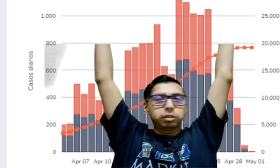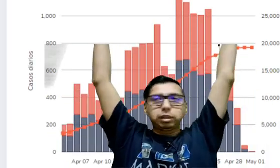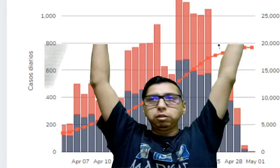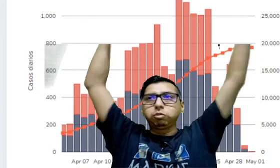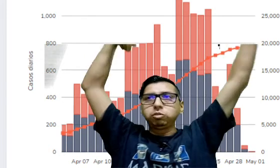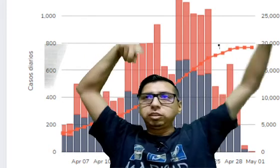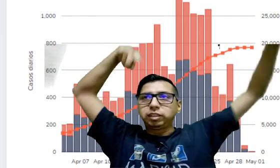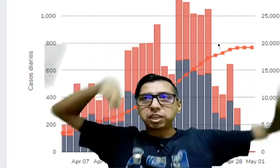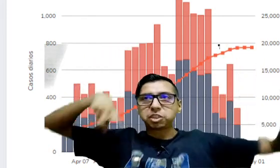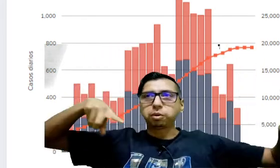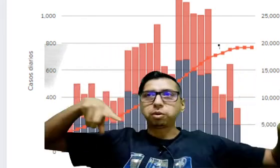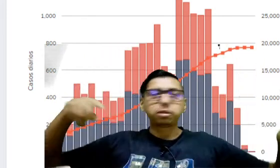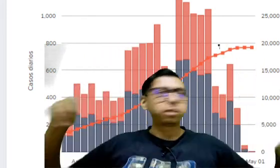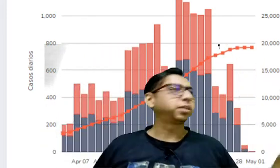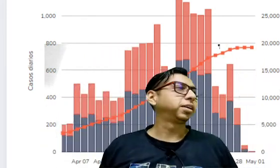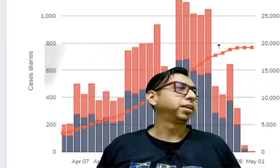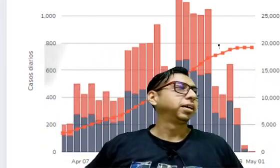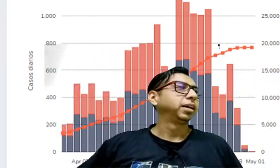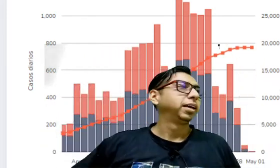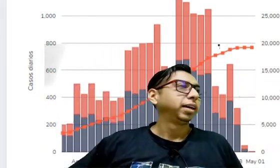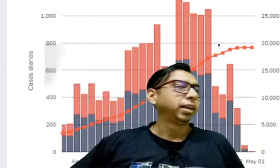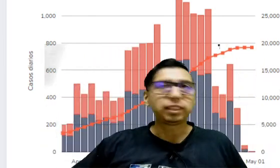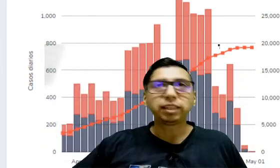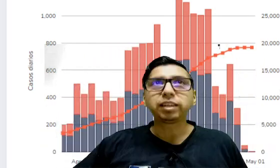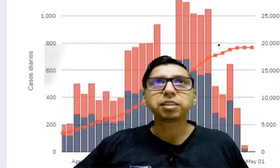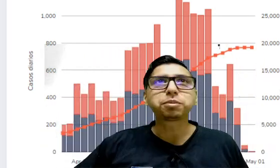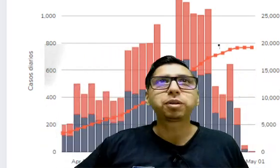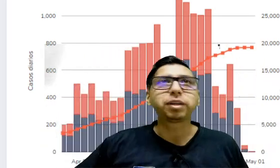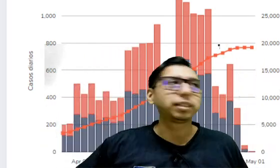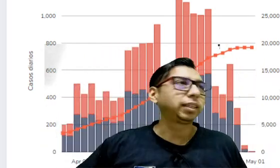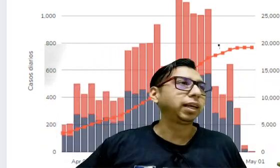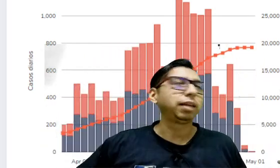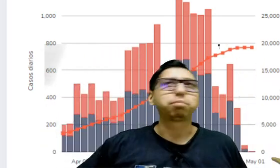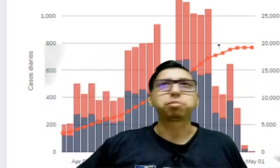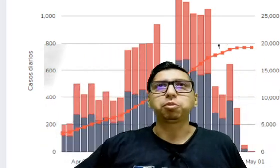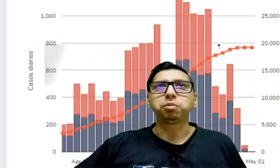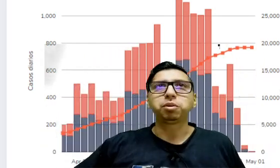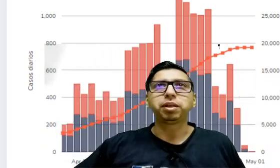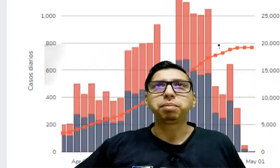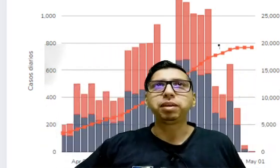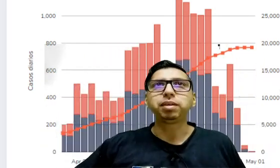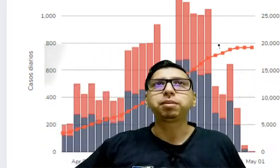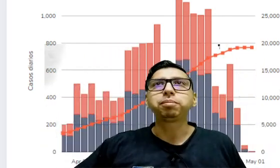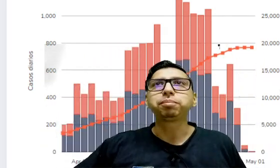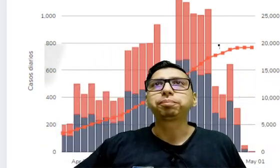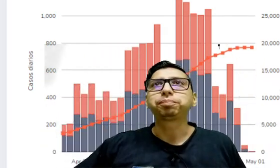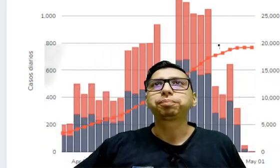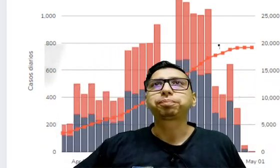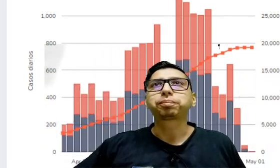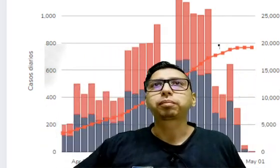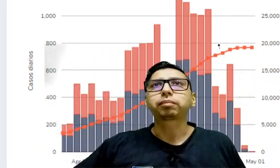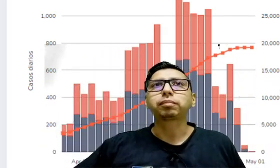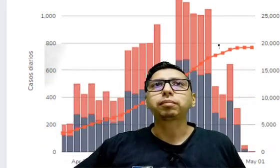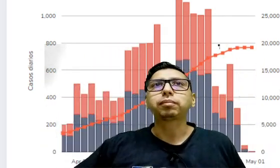Estamos usando un dashboard. Este dashboard es del, pues, obvio, de México.